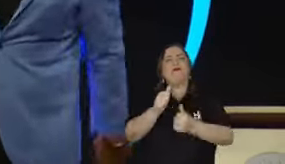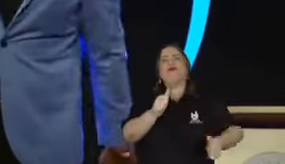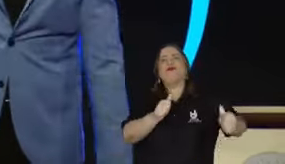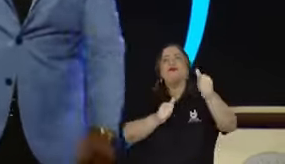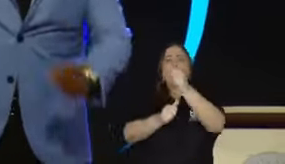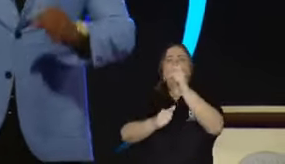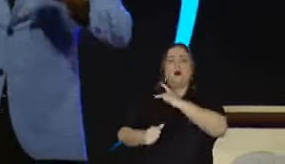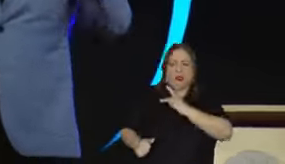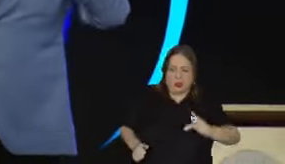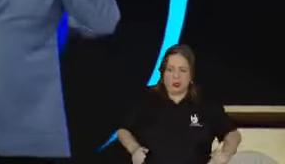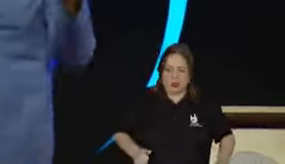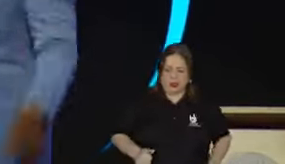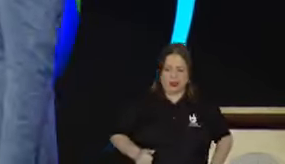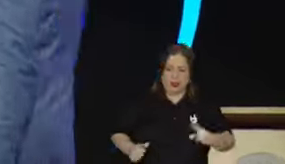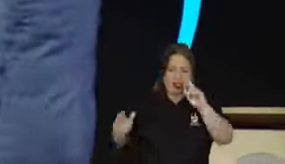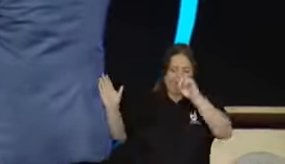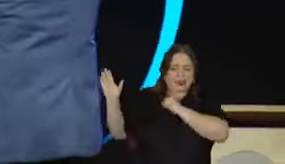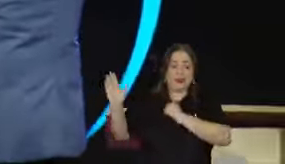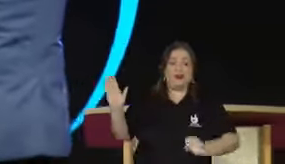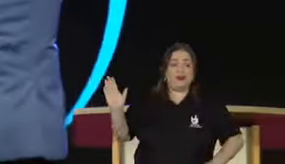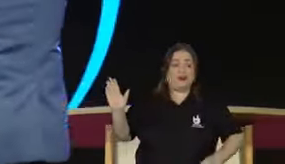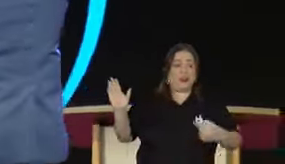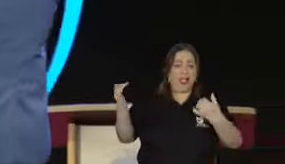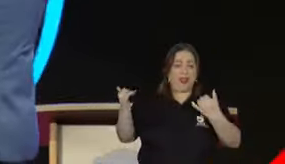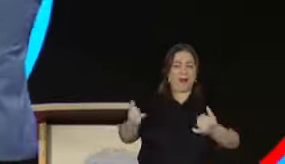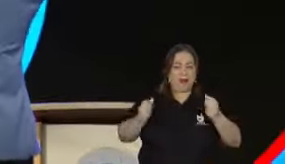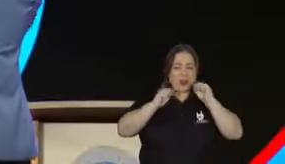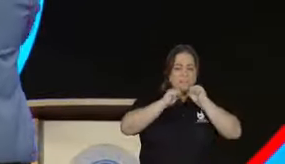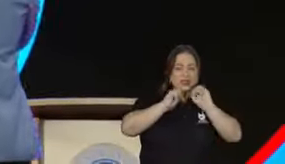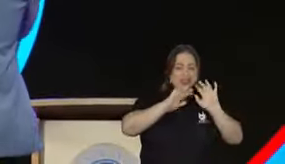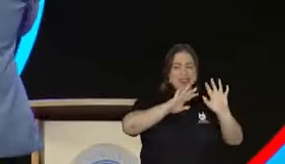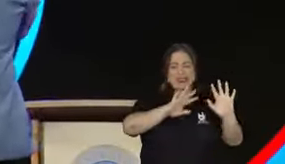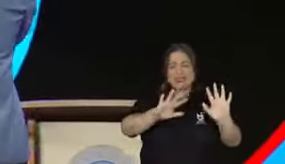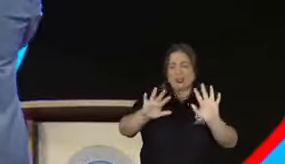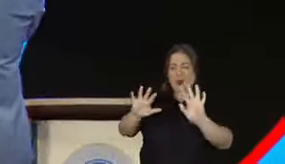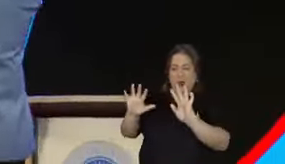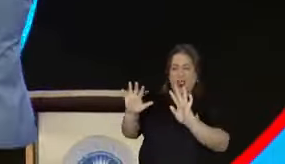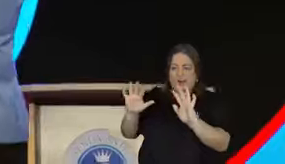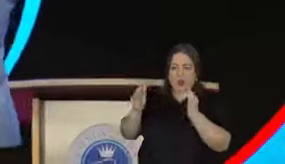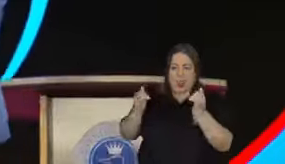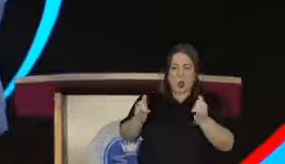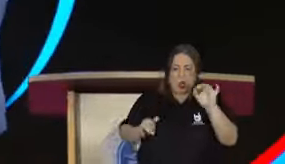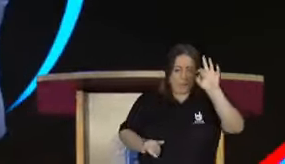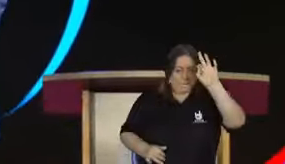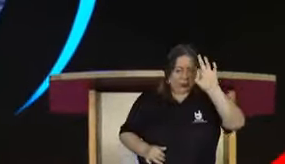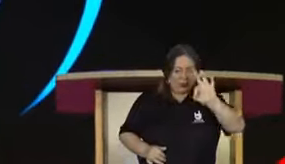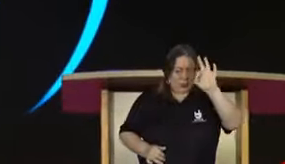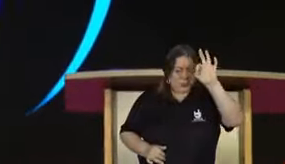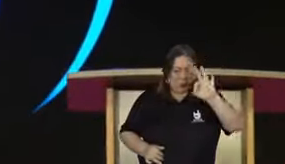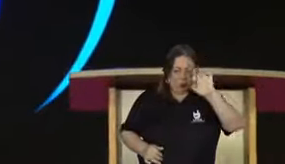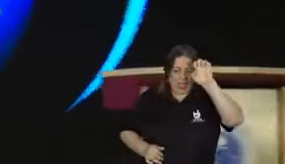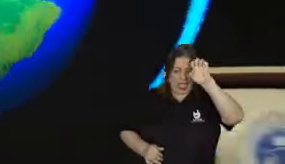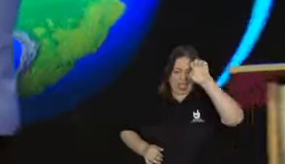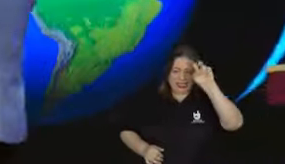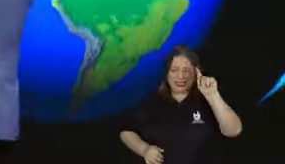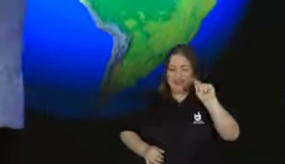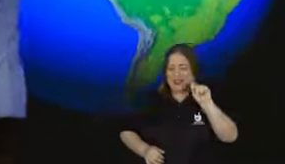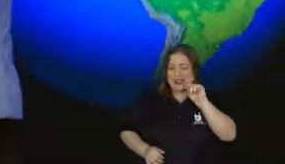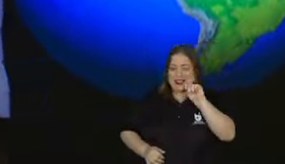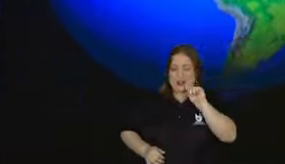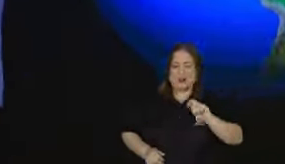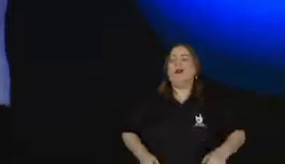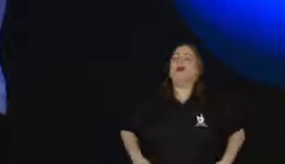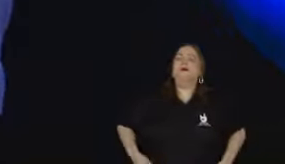al Señor de Señores. Les bendigo, Pastora Elizabeth Torres